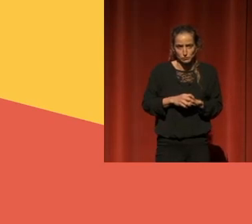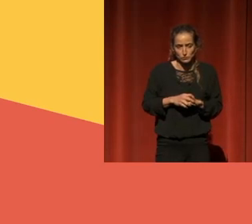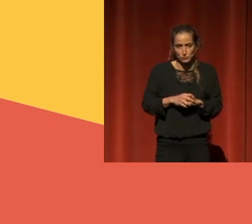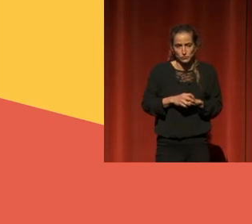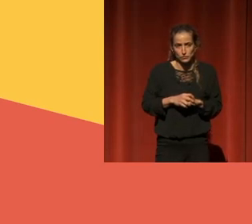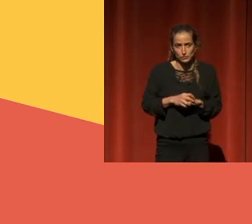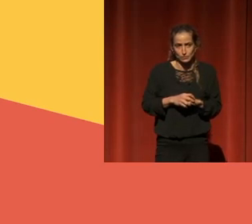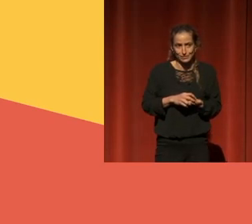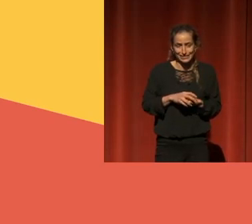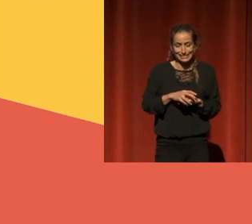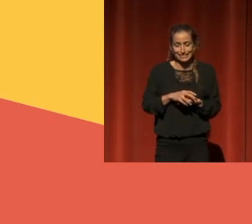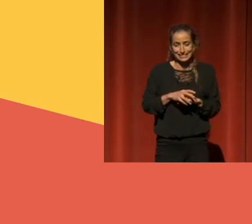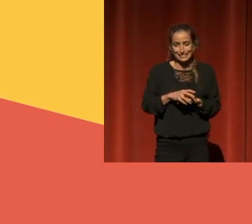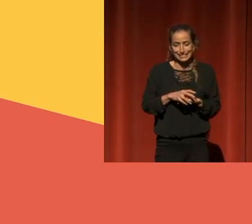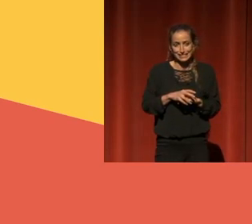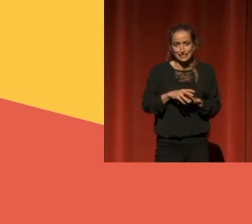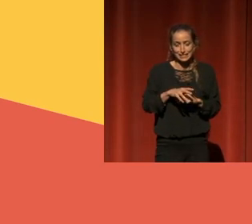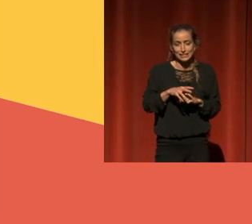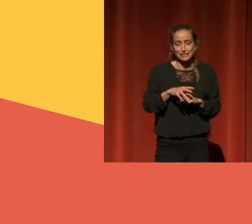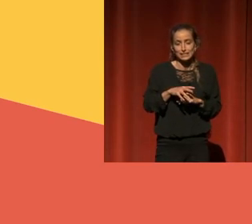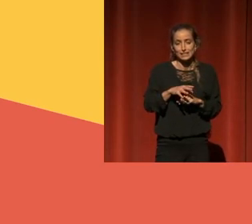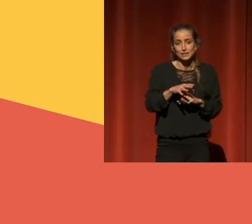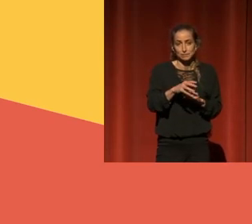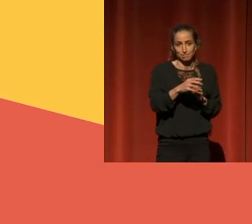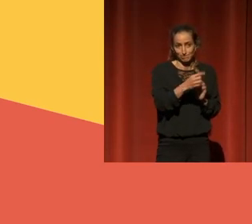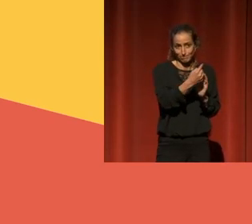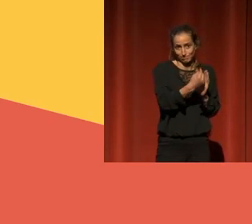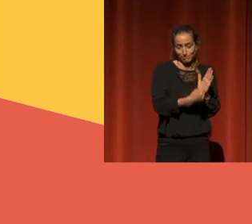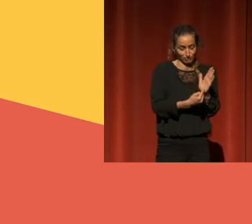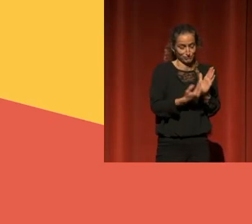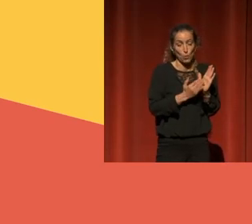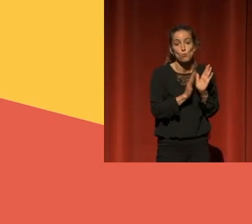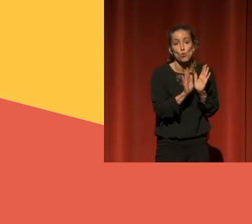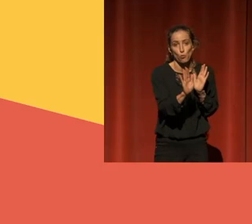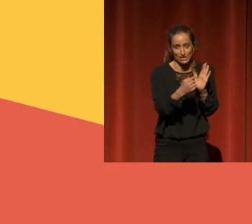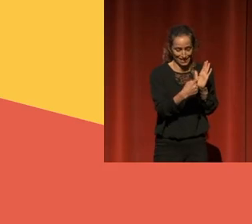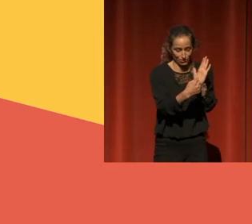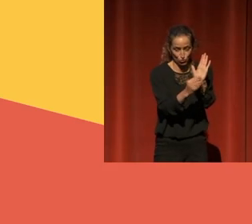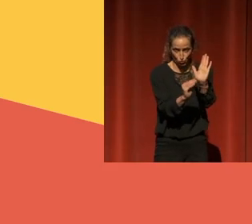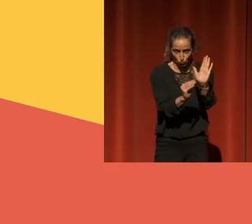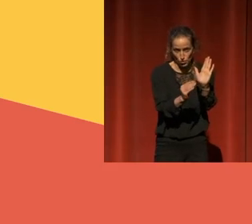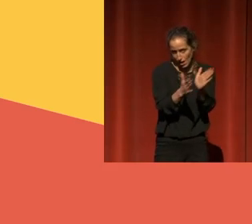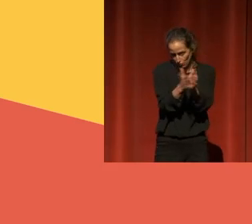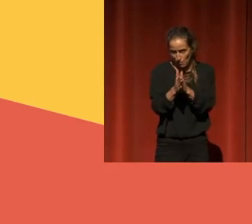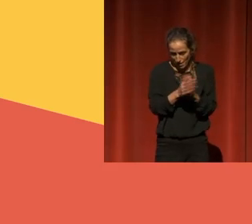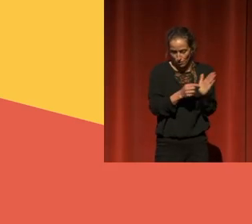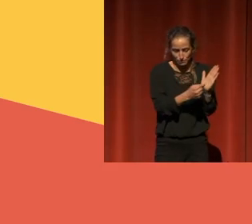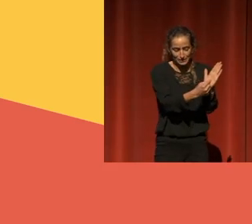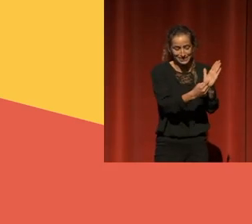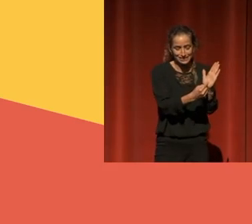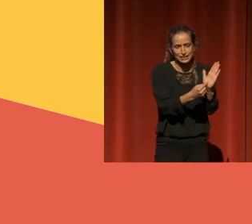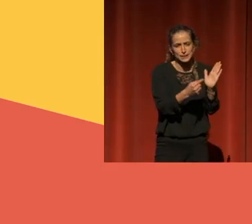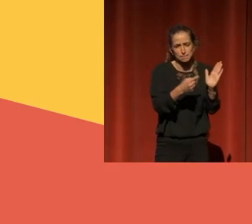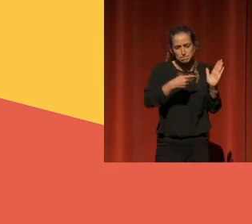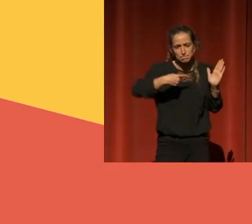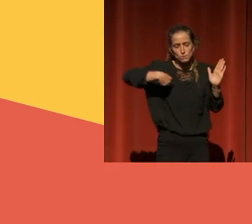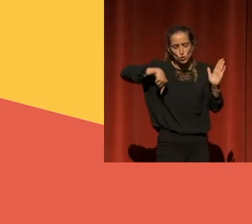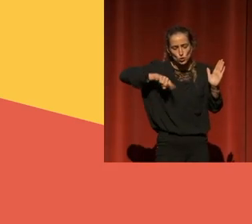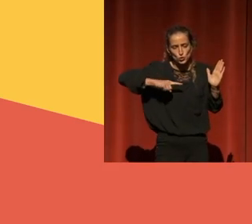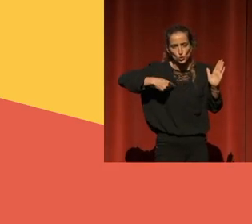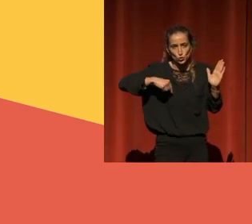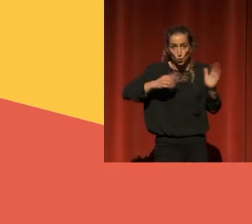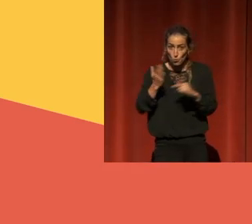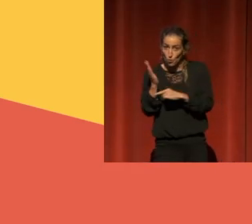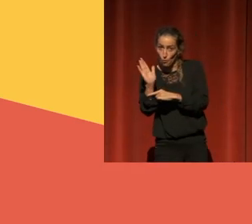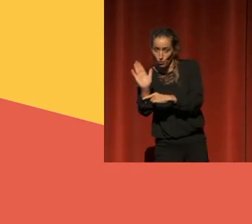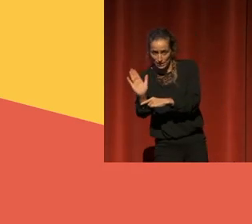ya habían realizado los colegas estaría tendría perfectamente cabida nuestra propuesta